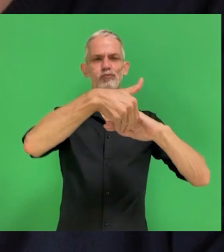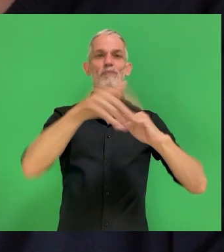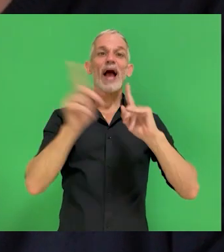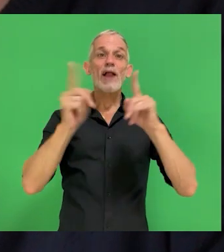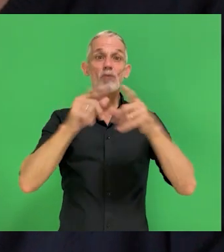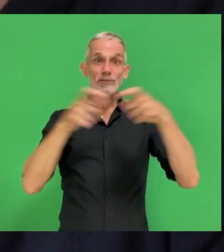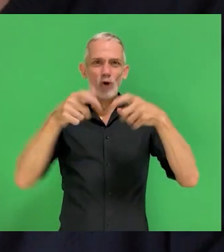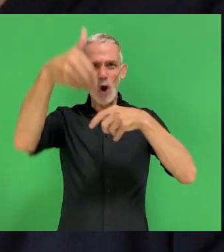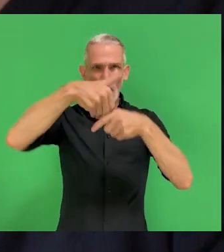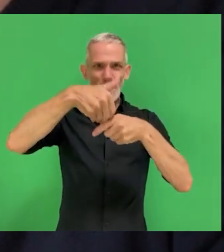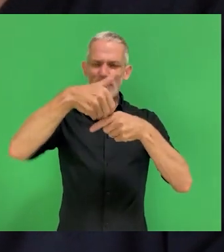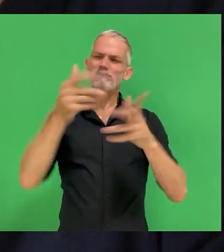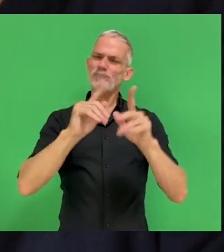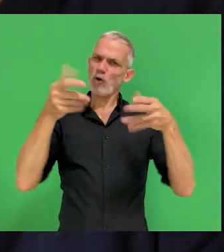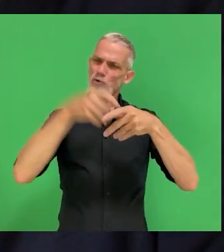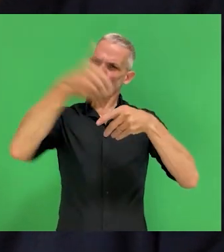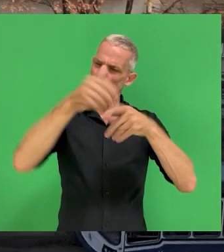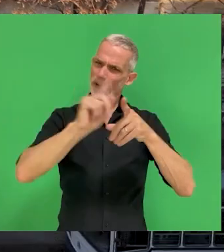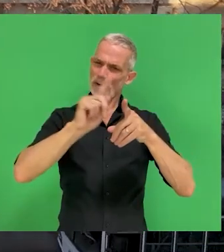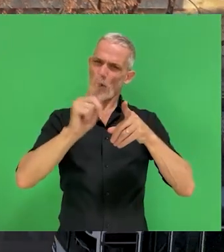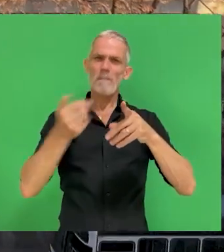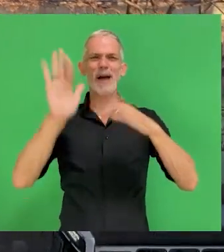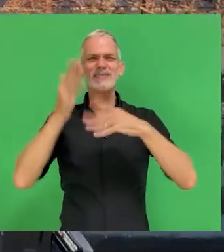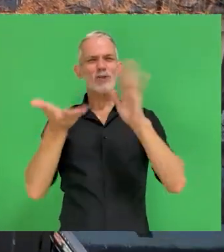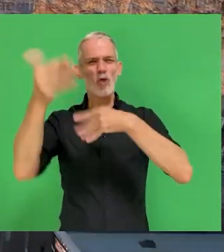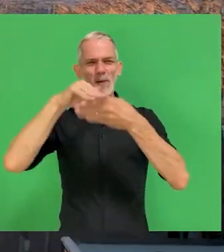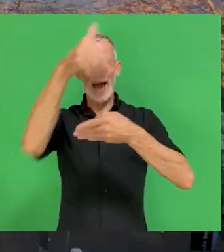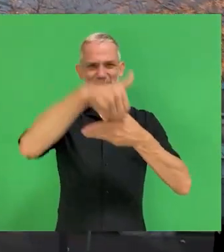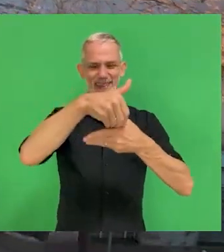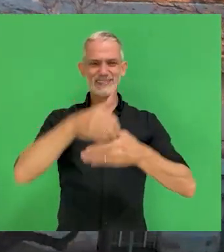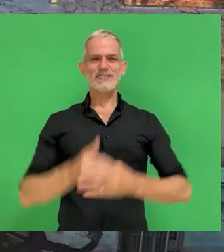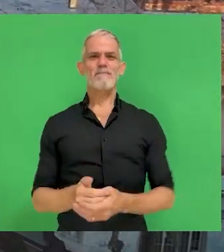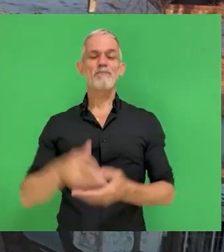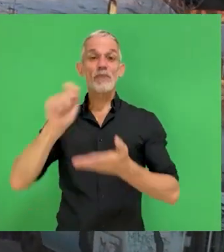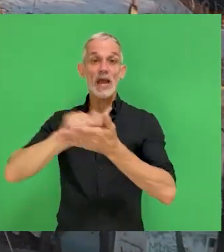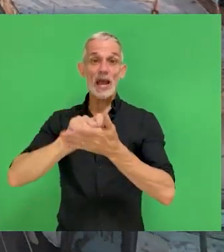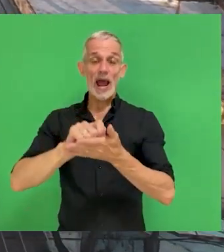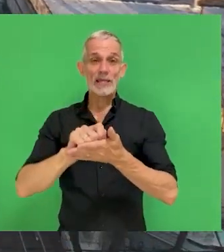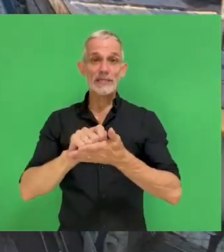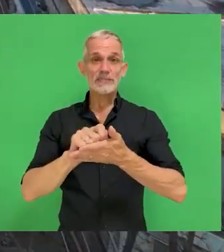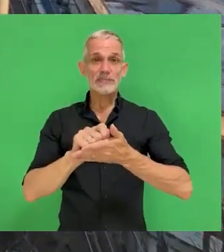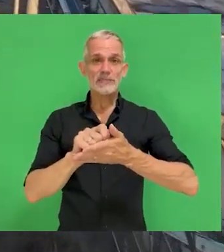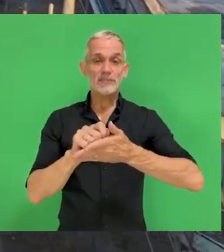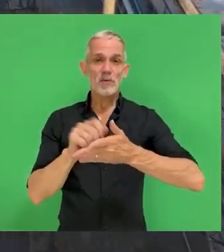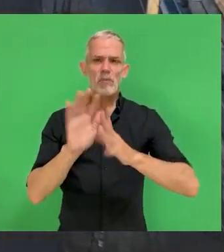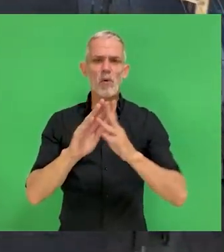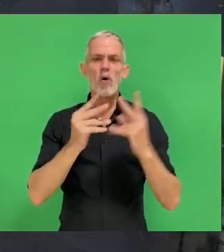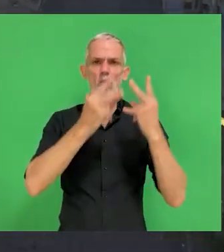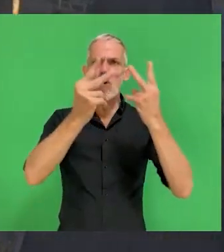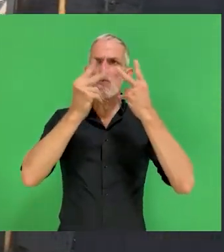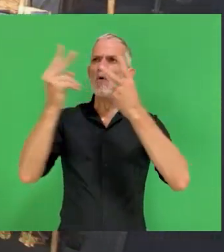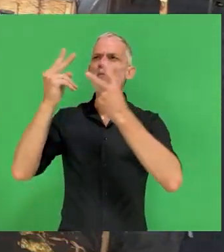algunas ensobradas, no muchos sobres en realidad. Las cartas hacían un viaje así como